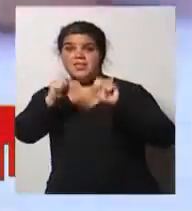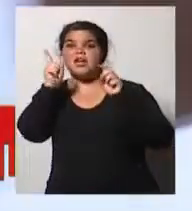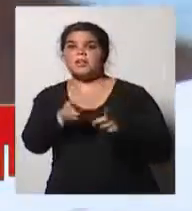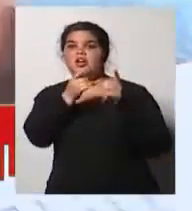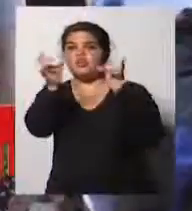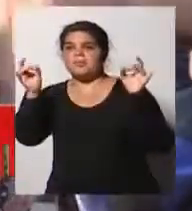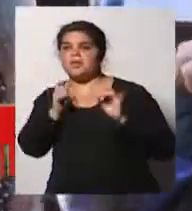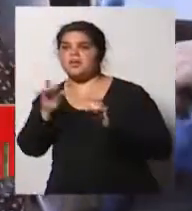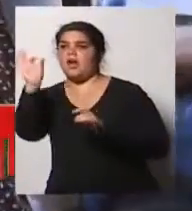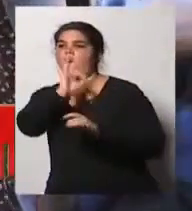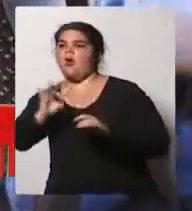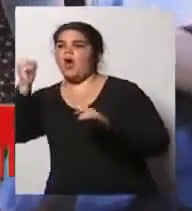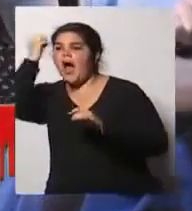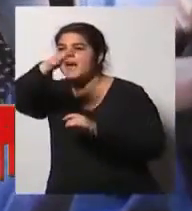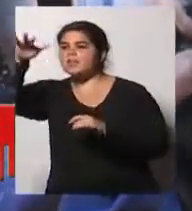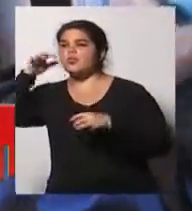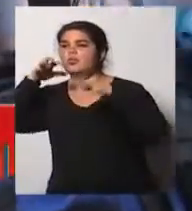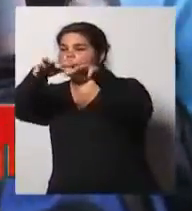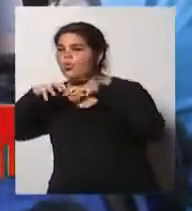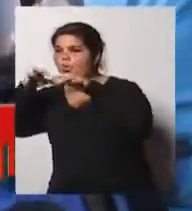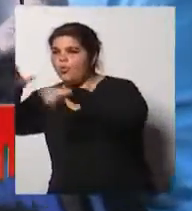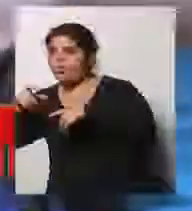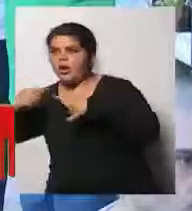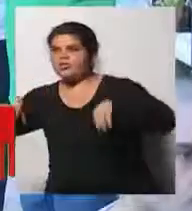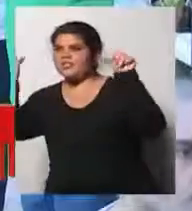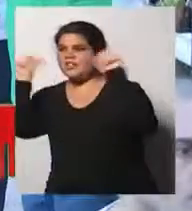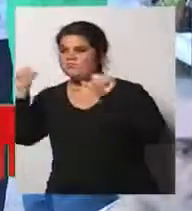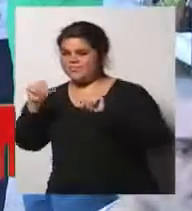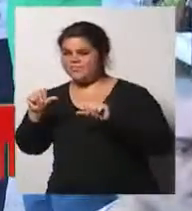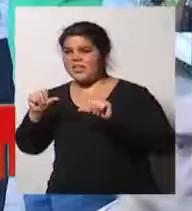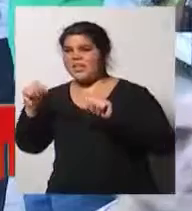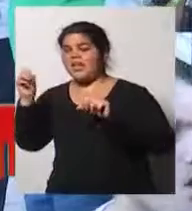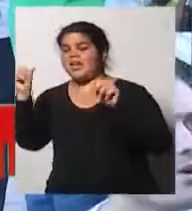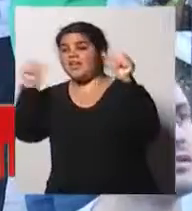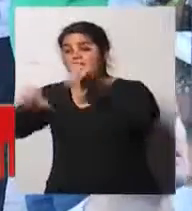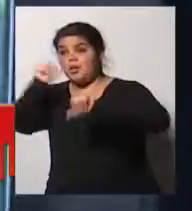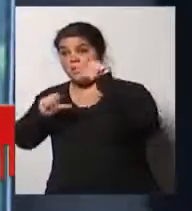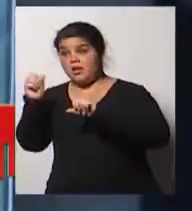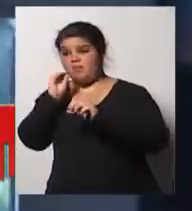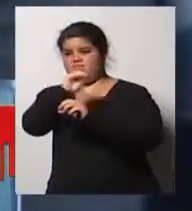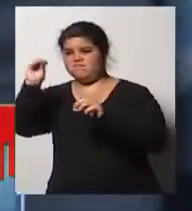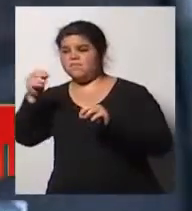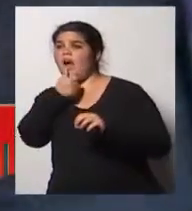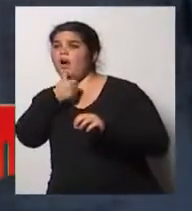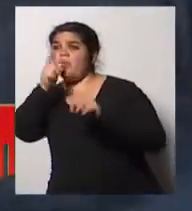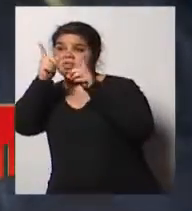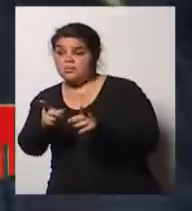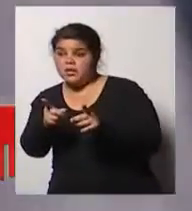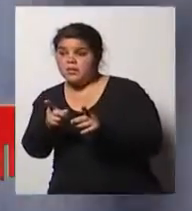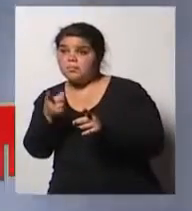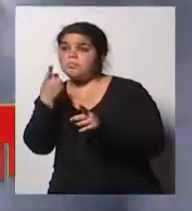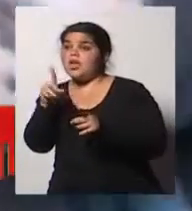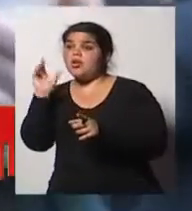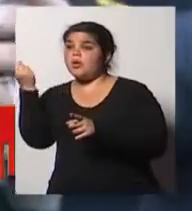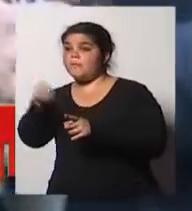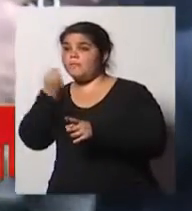y se utilizan agroquímicos y se tiran los agroquímicos al agua. Pero si se hace bien, no es contaminante. Ahora, la mayor